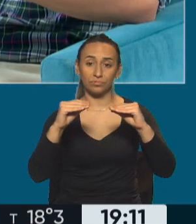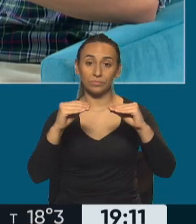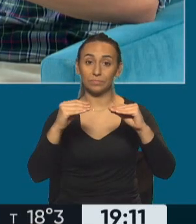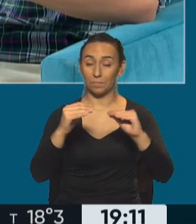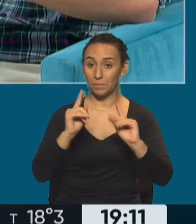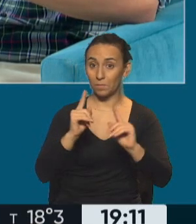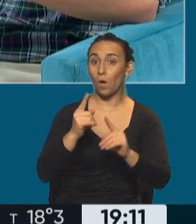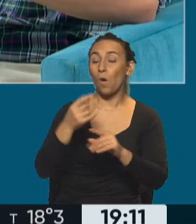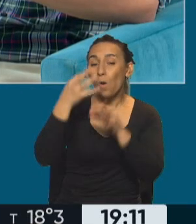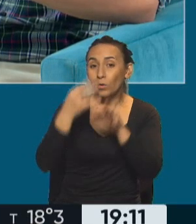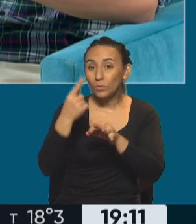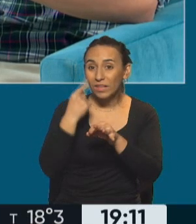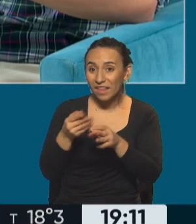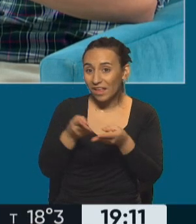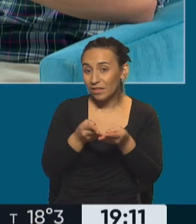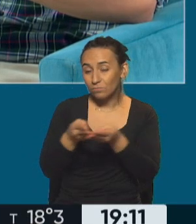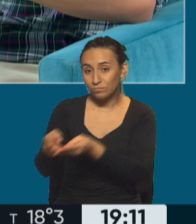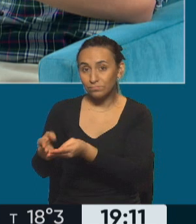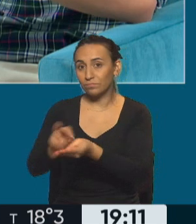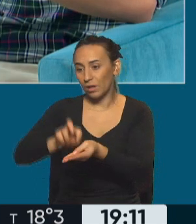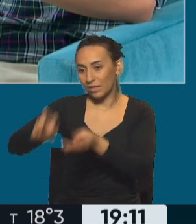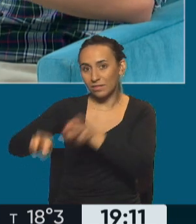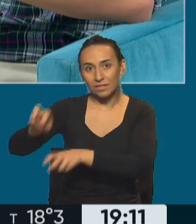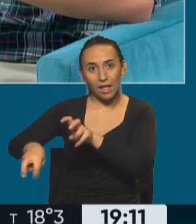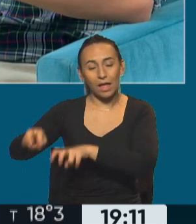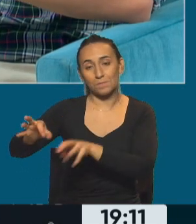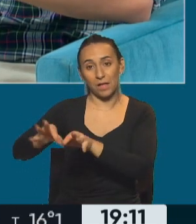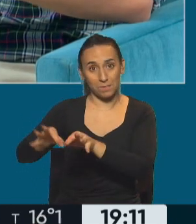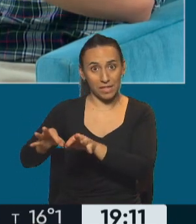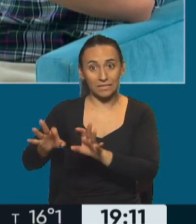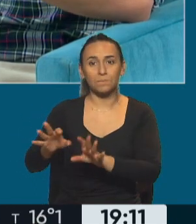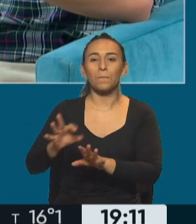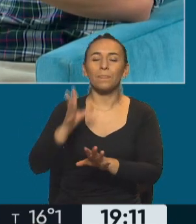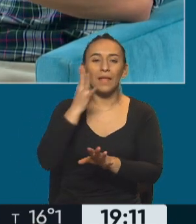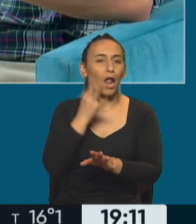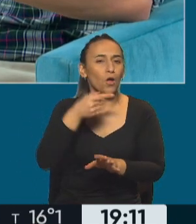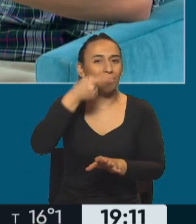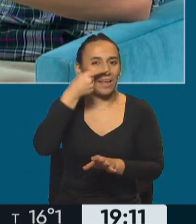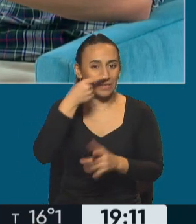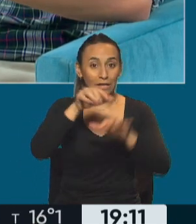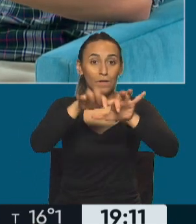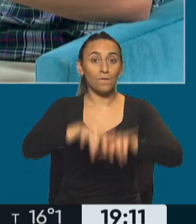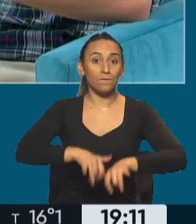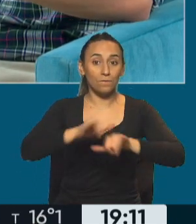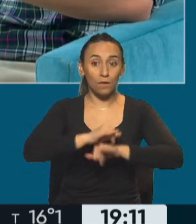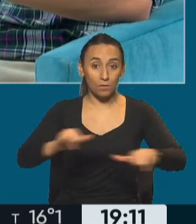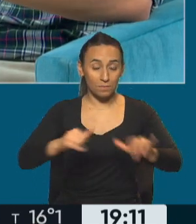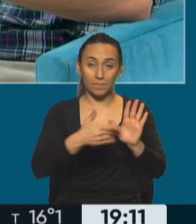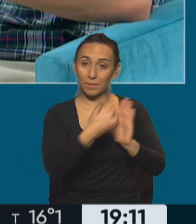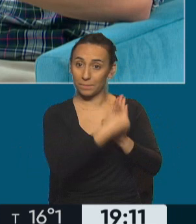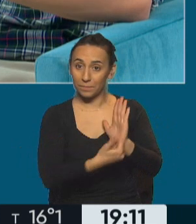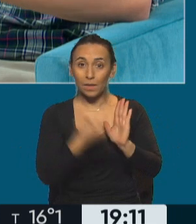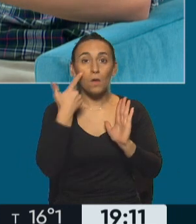vengan. Exactamente. Lo que es interesante del informe es que de alguna manera deslumbra lo que fue el supuesto